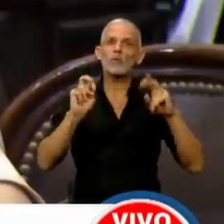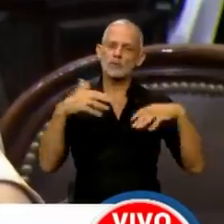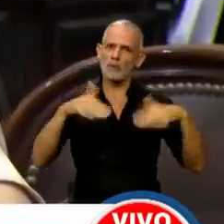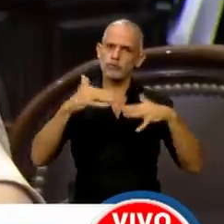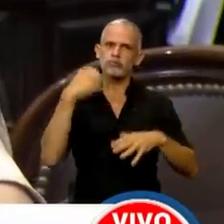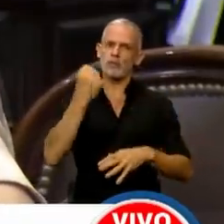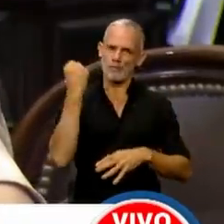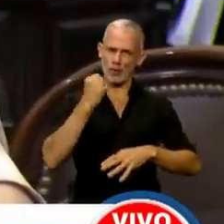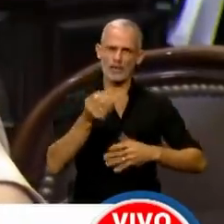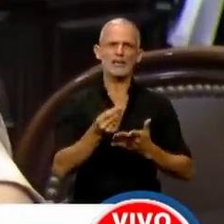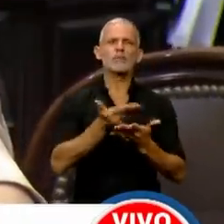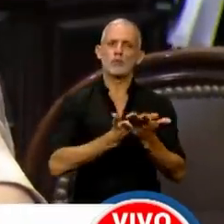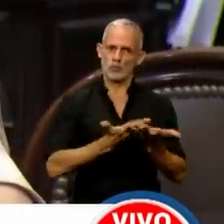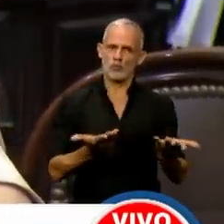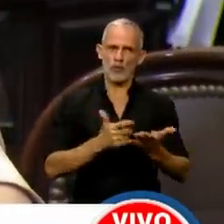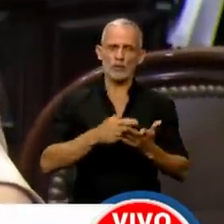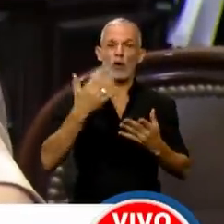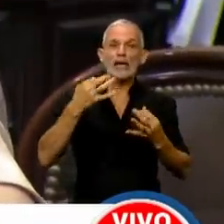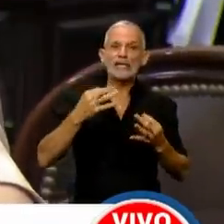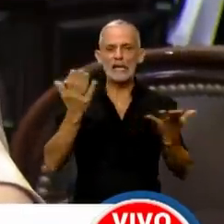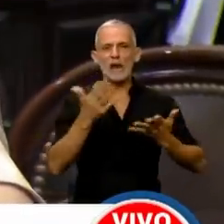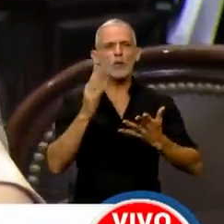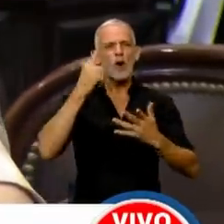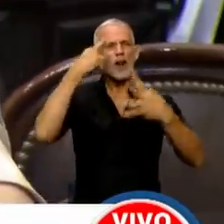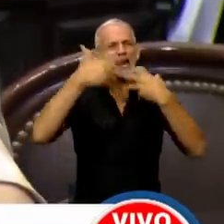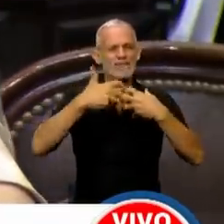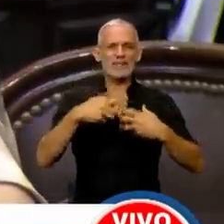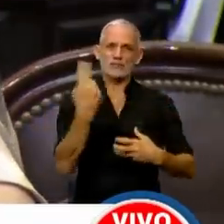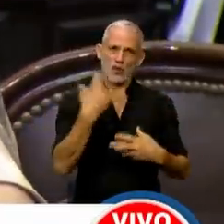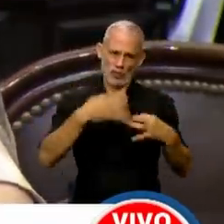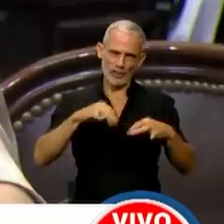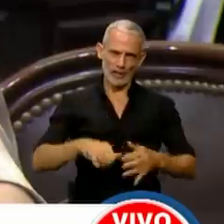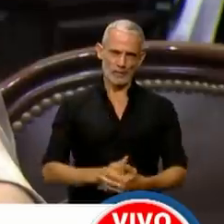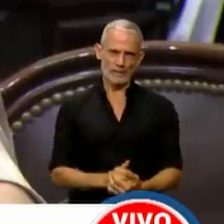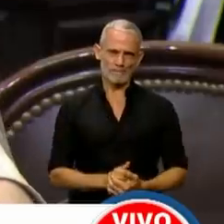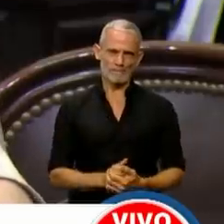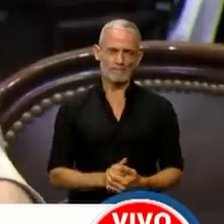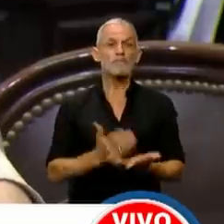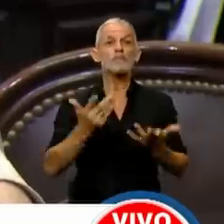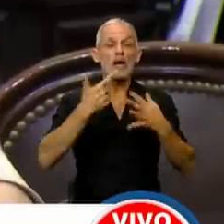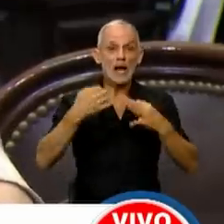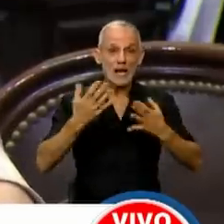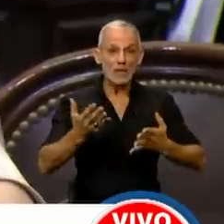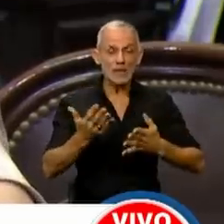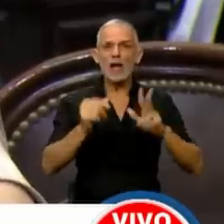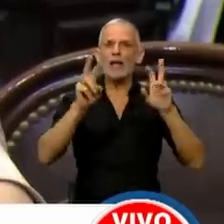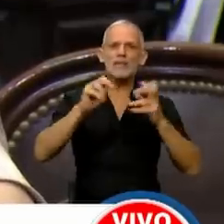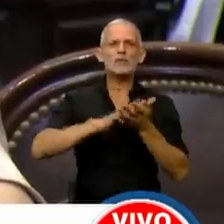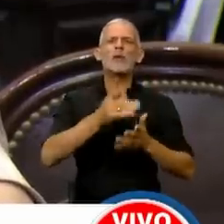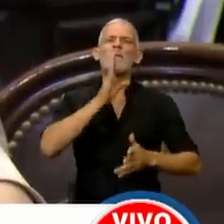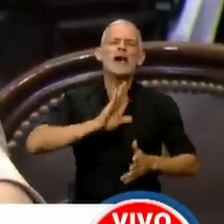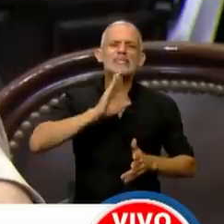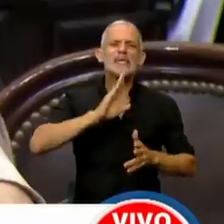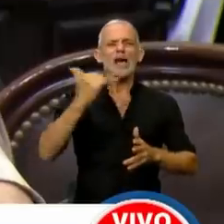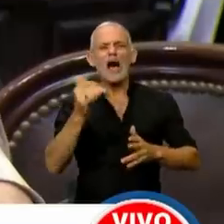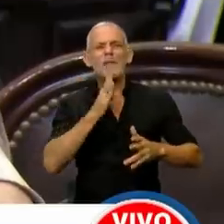tan importante que amerita algún tipo de reflexión. Y la verdad es que el tema de la